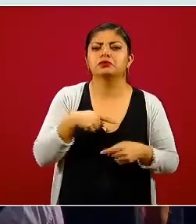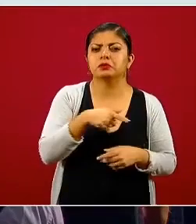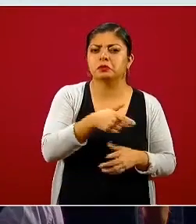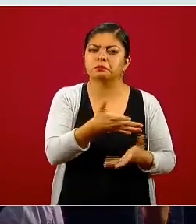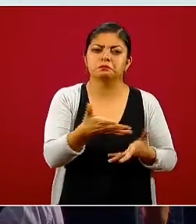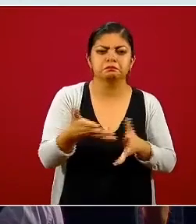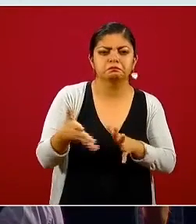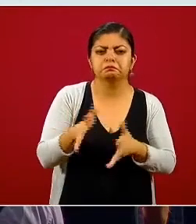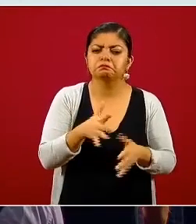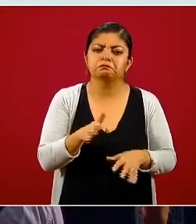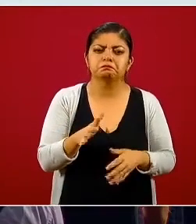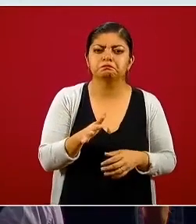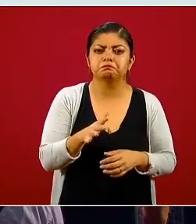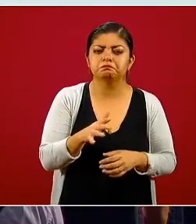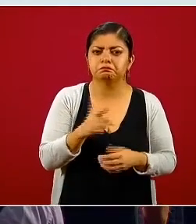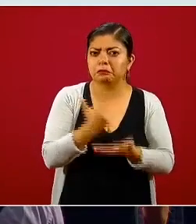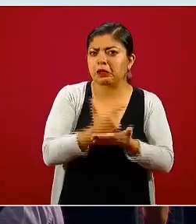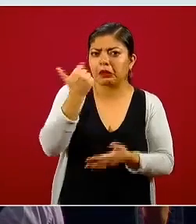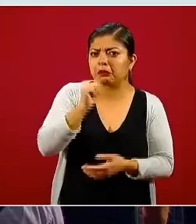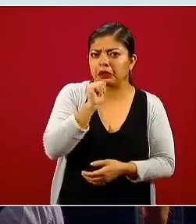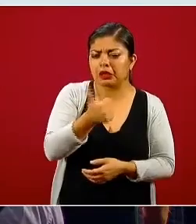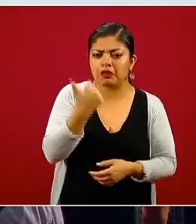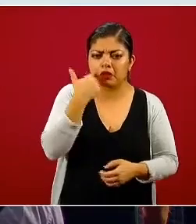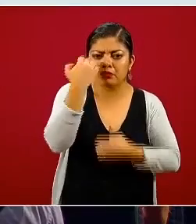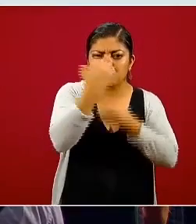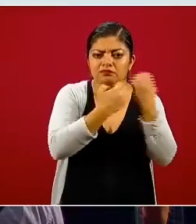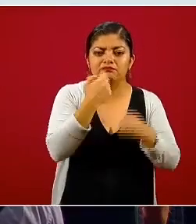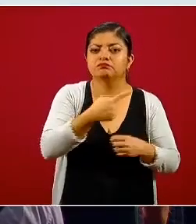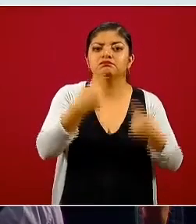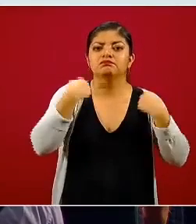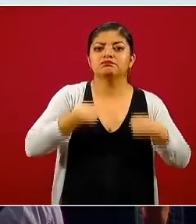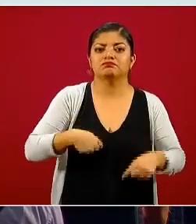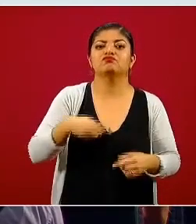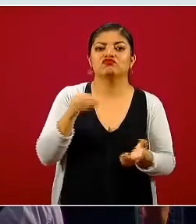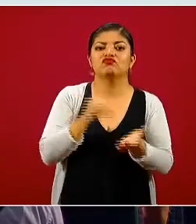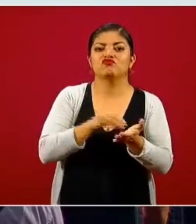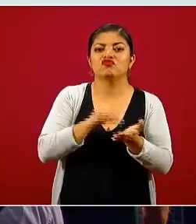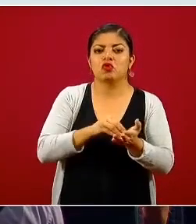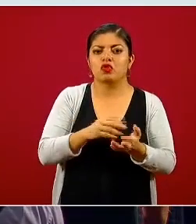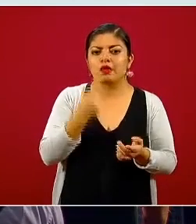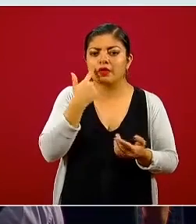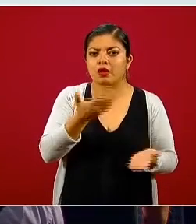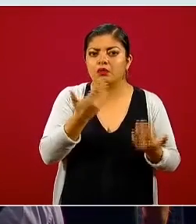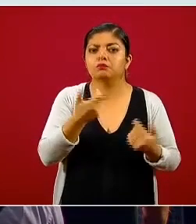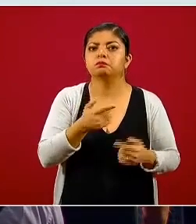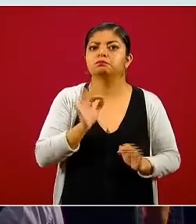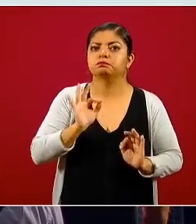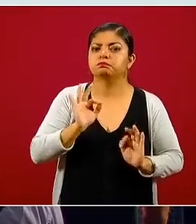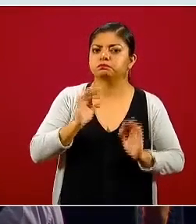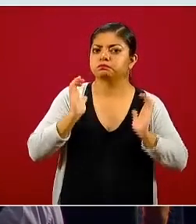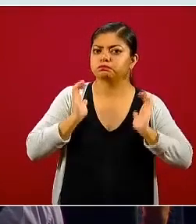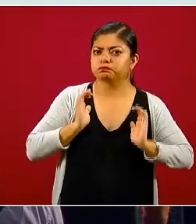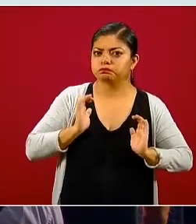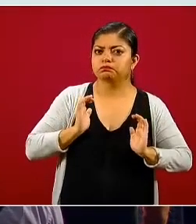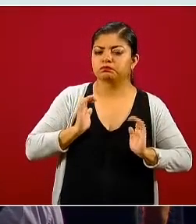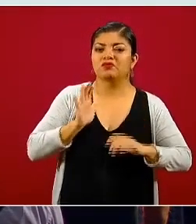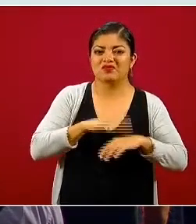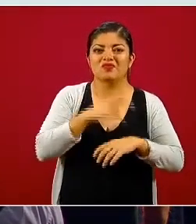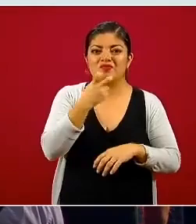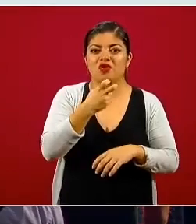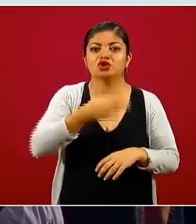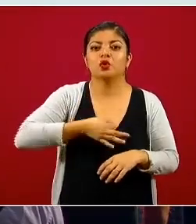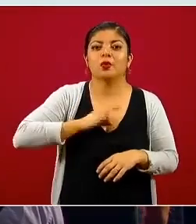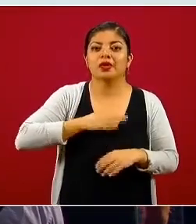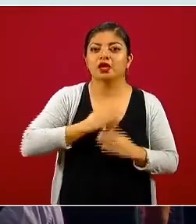leves, ¿no?, que en su momento, pues lógicamente el sistema inmunológico está respondiendo, por lo tanto la cantidad de carga